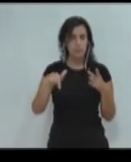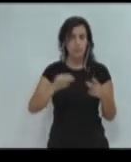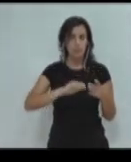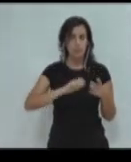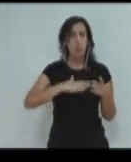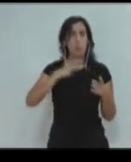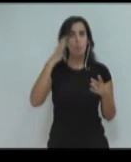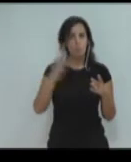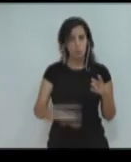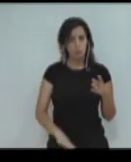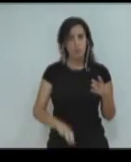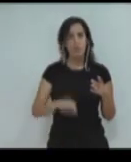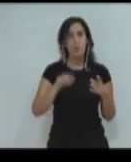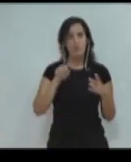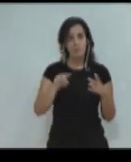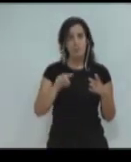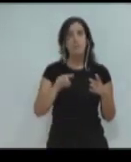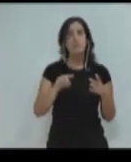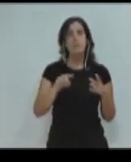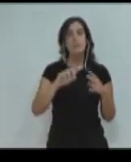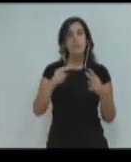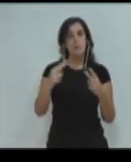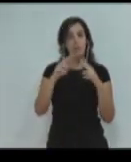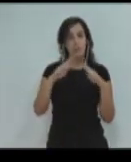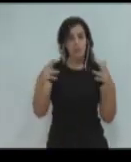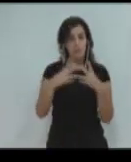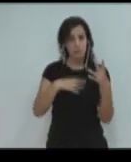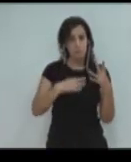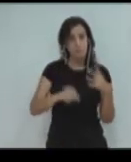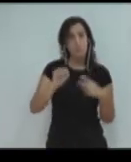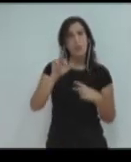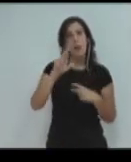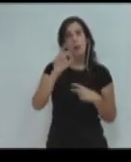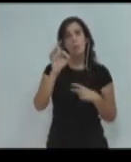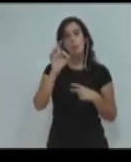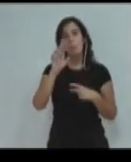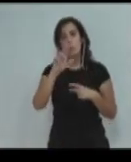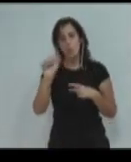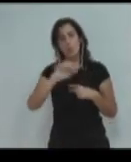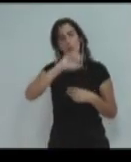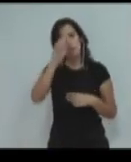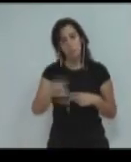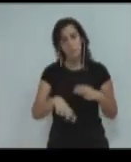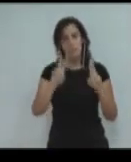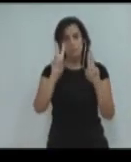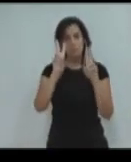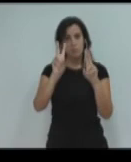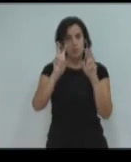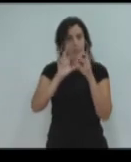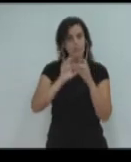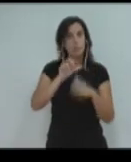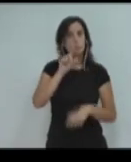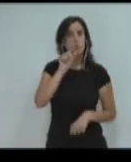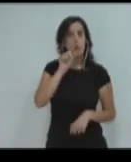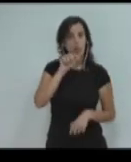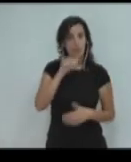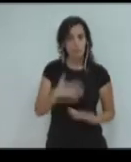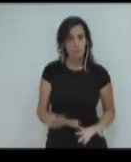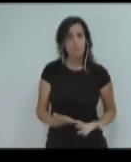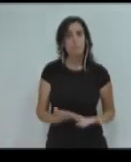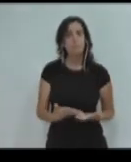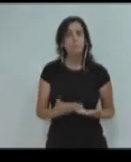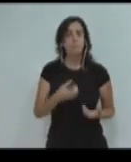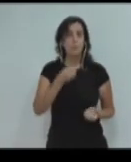posible que esta emisión se realice, a Aurora, que está también en todo el tema del tuiteando